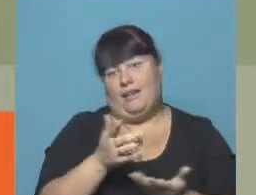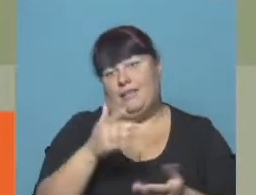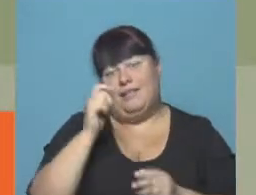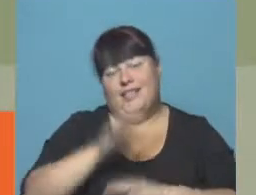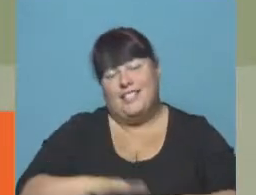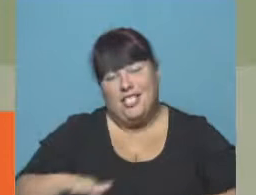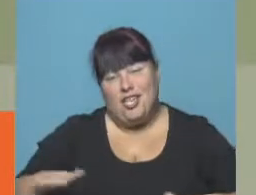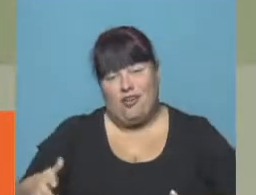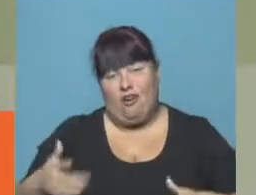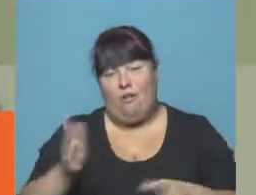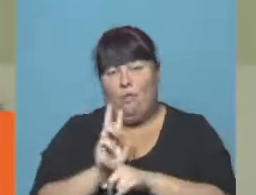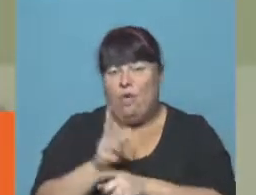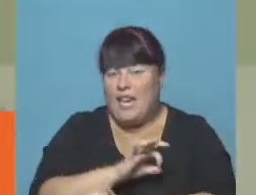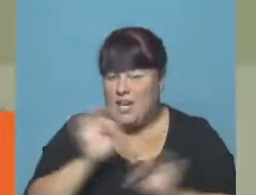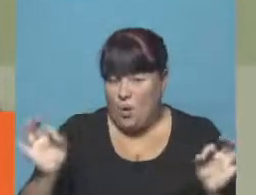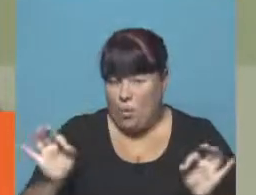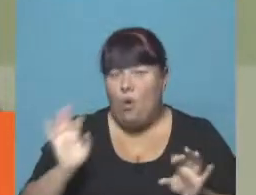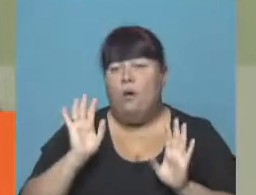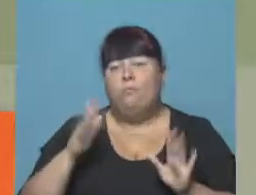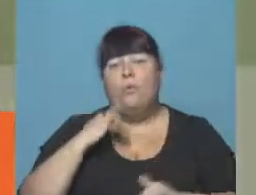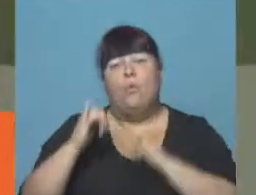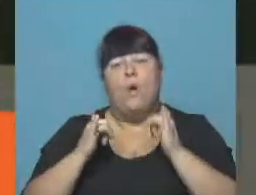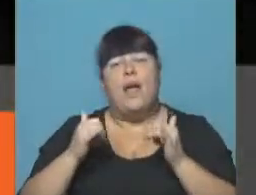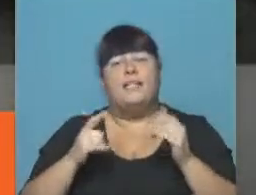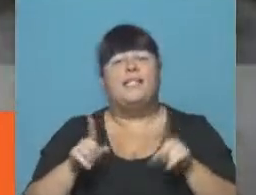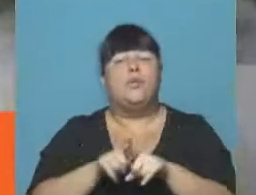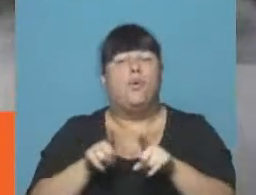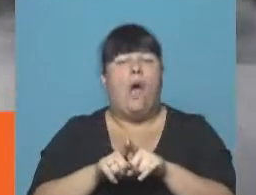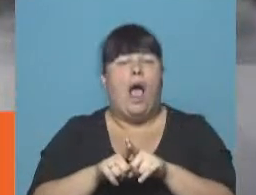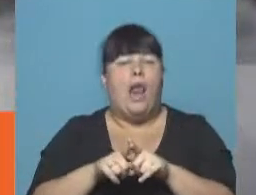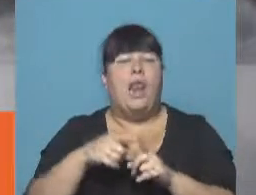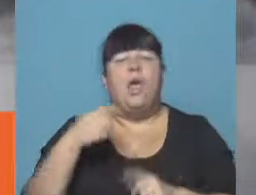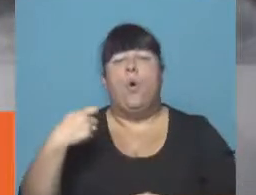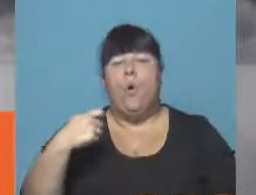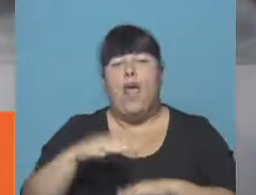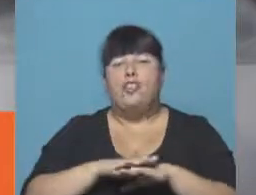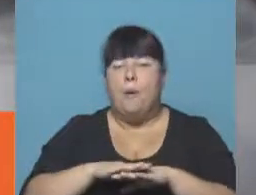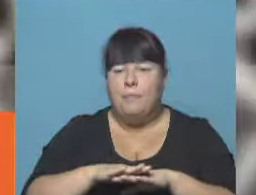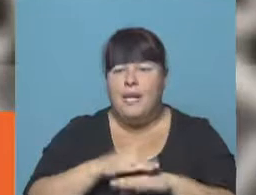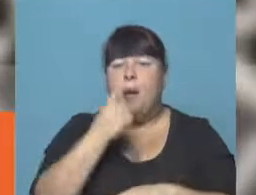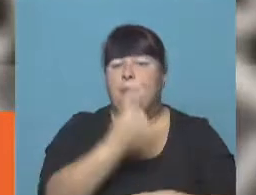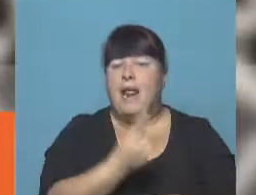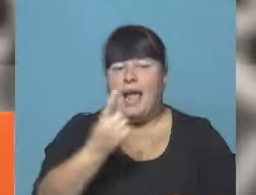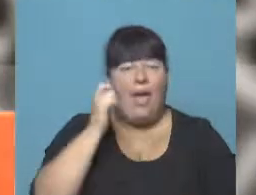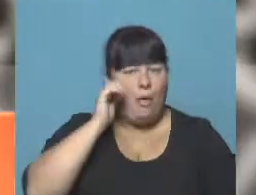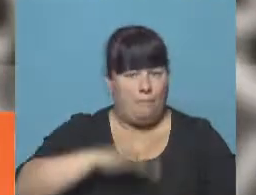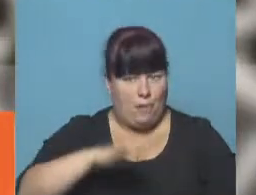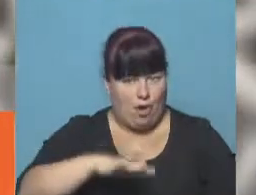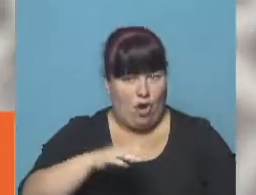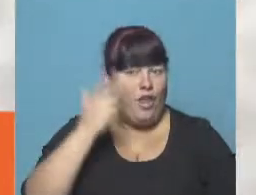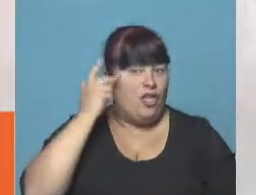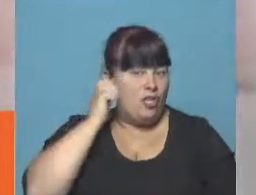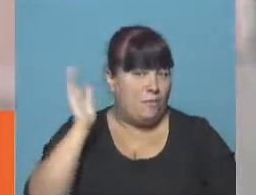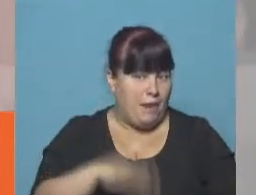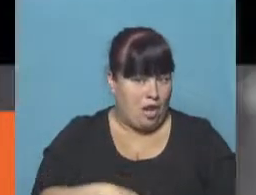niñez desamparada. En realidad estamos hablando del equivalente a un haber jubilatorio mínimo para cada menor de